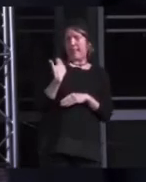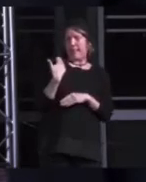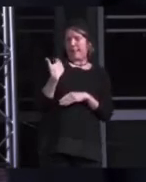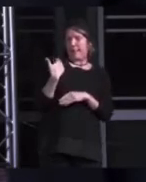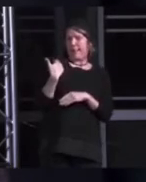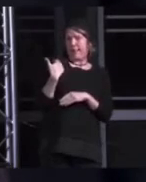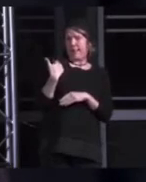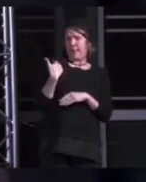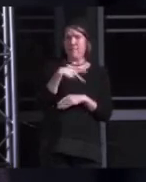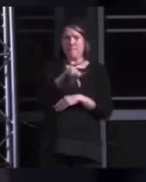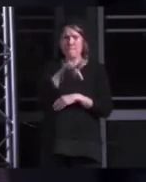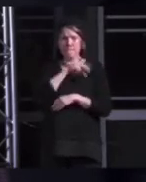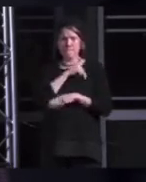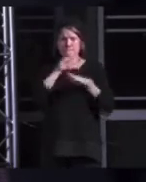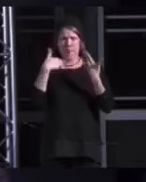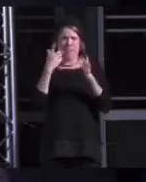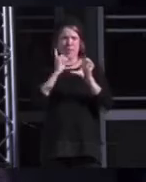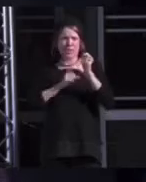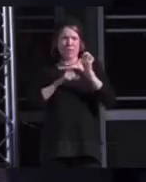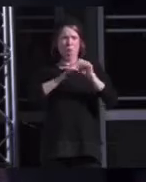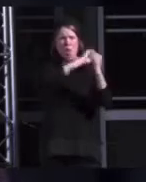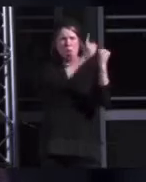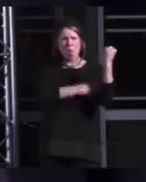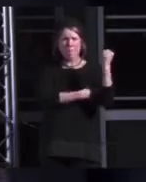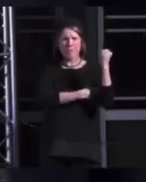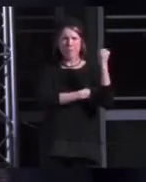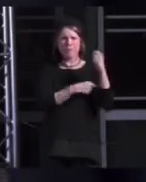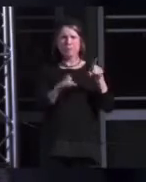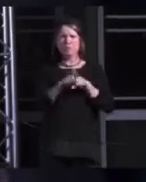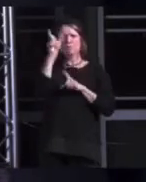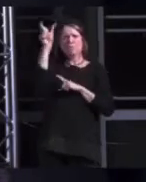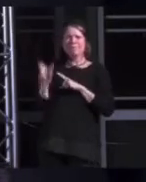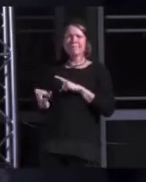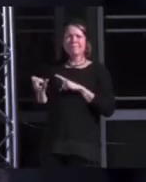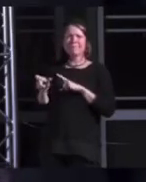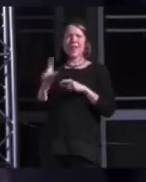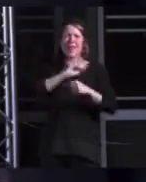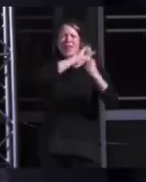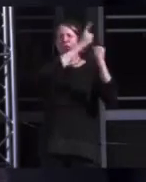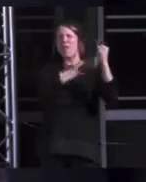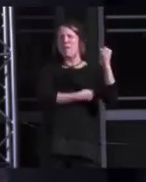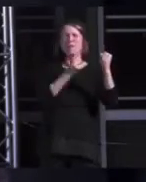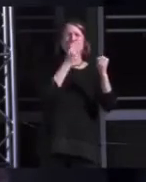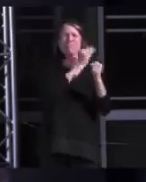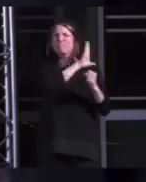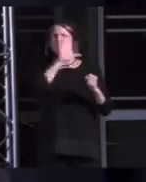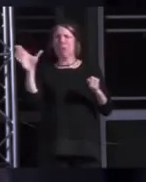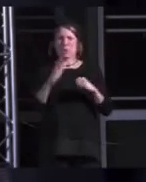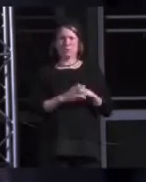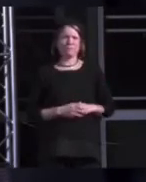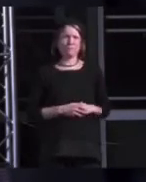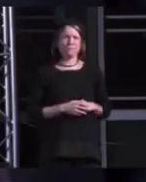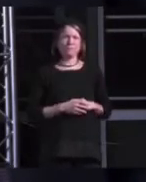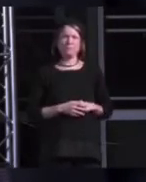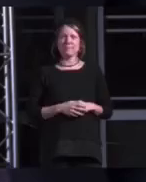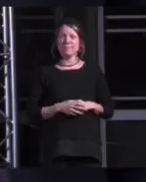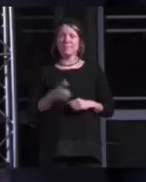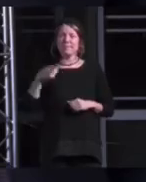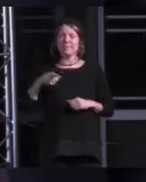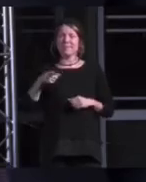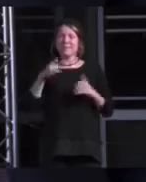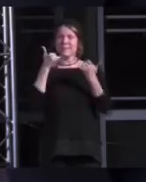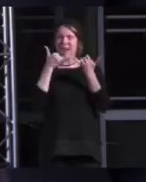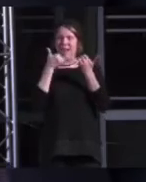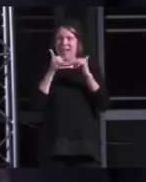recibido el Premio Extremadura del Deporte como el mejor deportista masculino absoluto. Preside esta gala